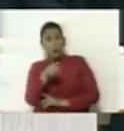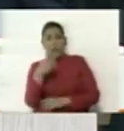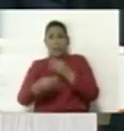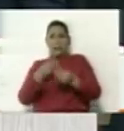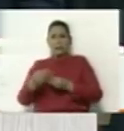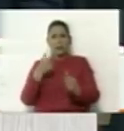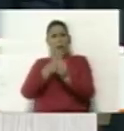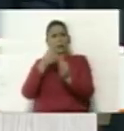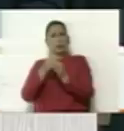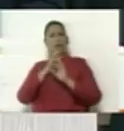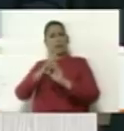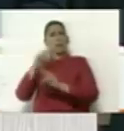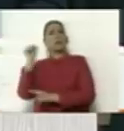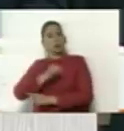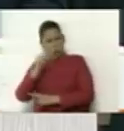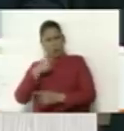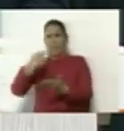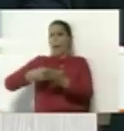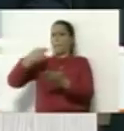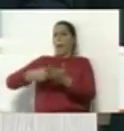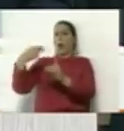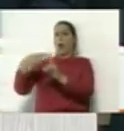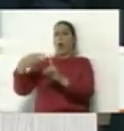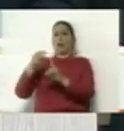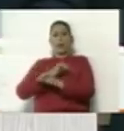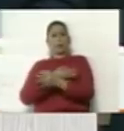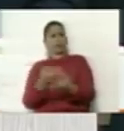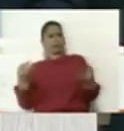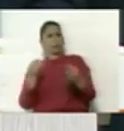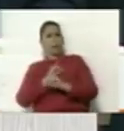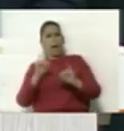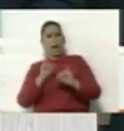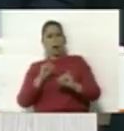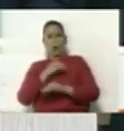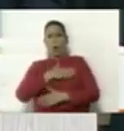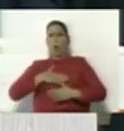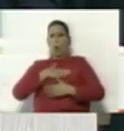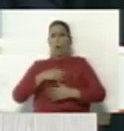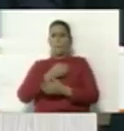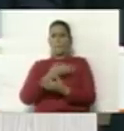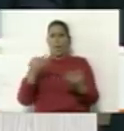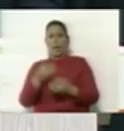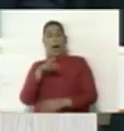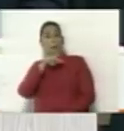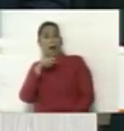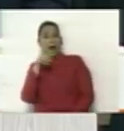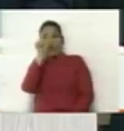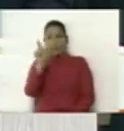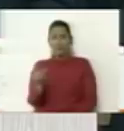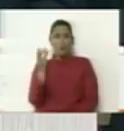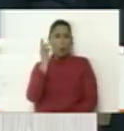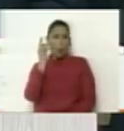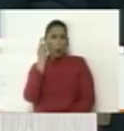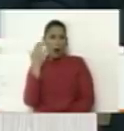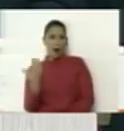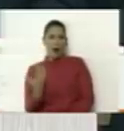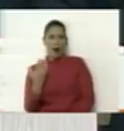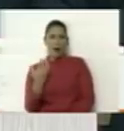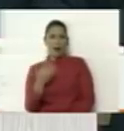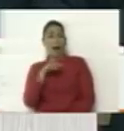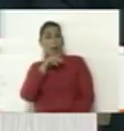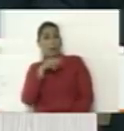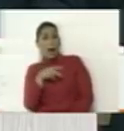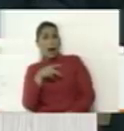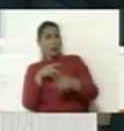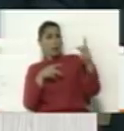le respondieron que sí estaban pagando, que eso estaba perfectamente bien. Hablaron con la señora Rosana Barrero, hablaron con el señor Kevin Rojas